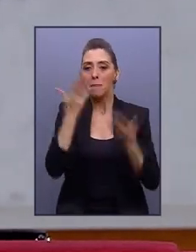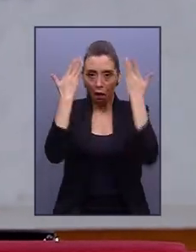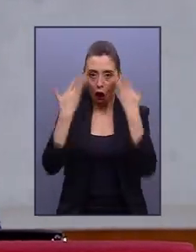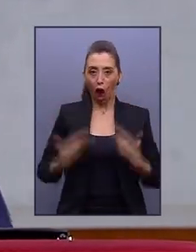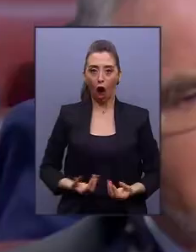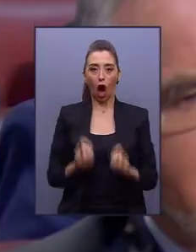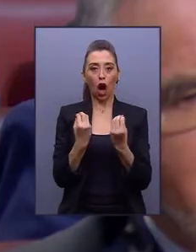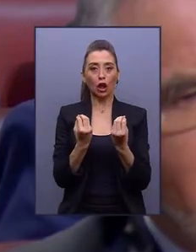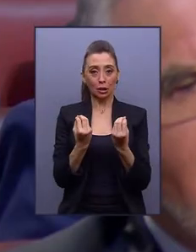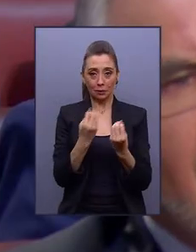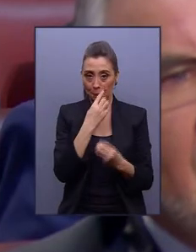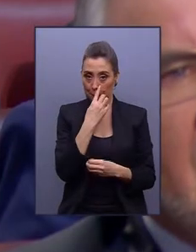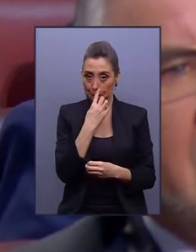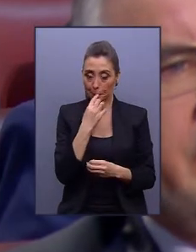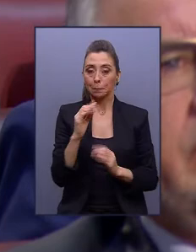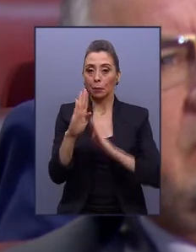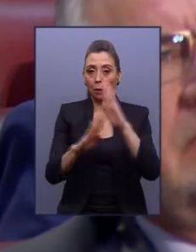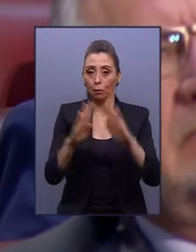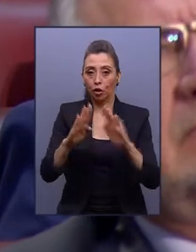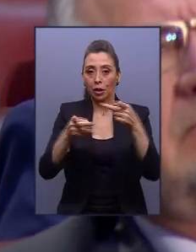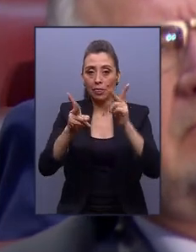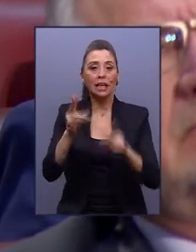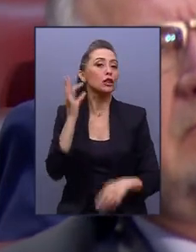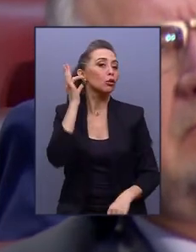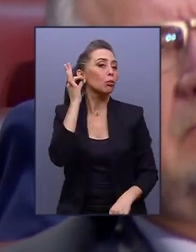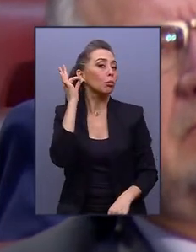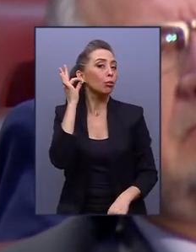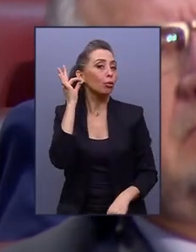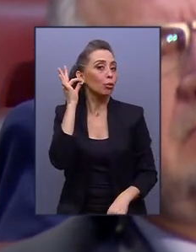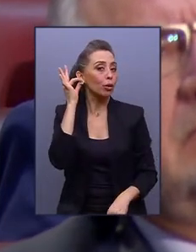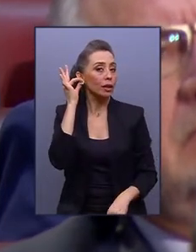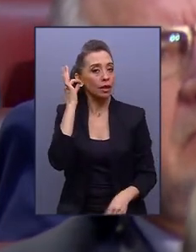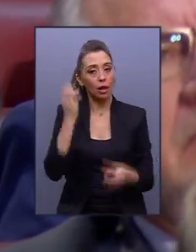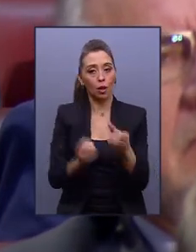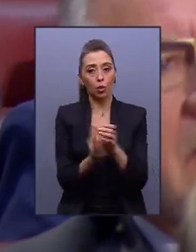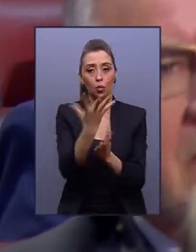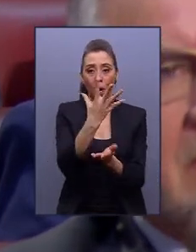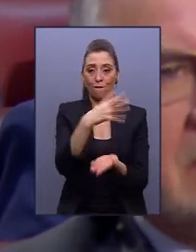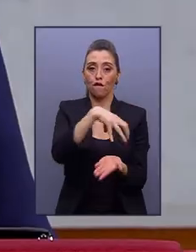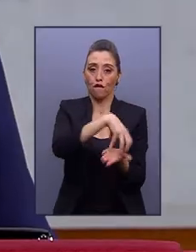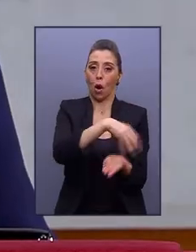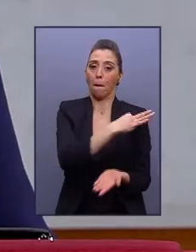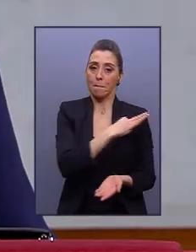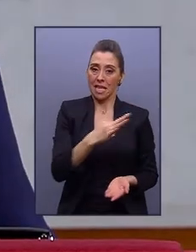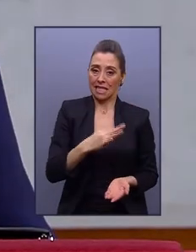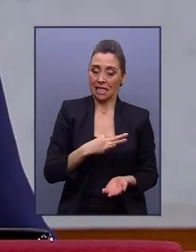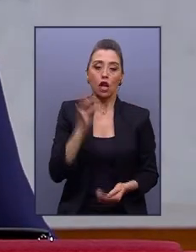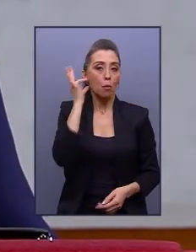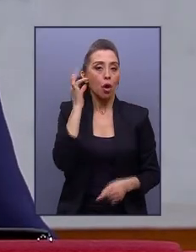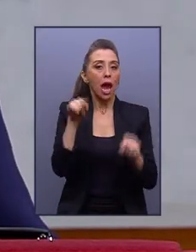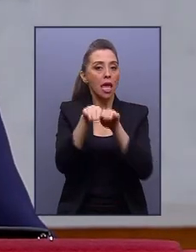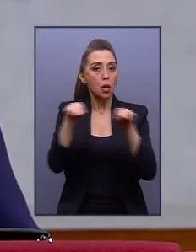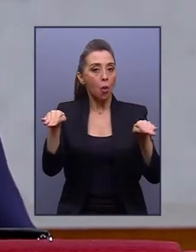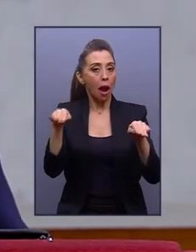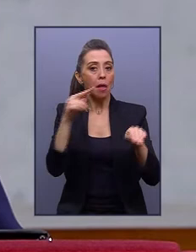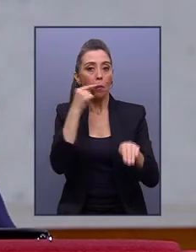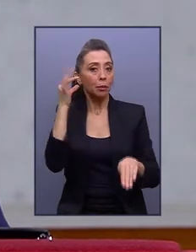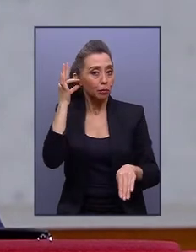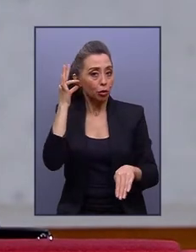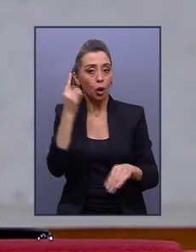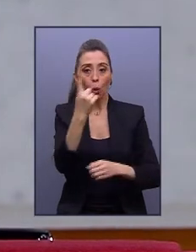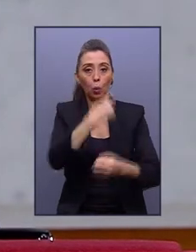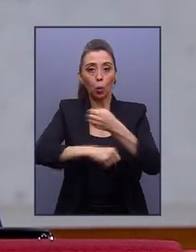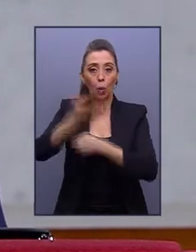condición. En el caso de la protección de derechos de la mujer, el nuevo Ministerio de la Mujer y la Equidad de Género inició hace 1 año sus